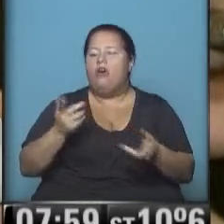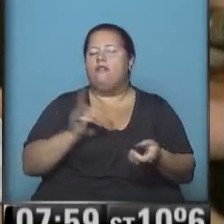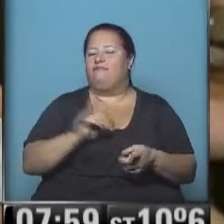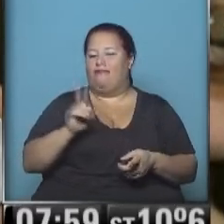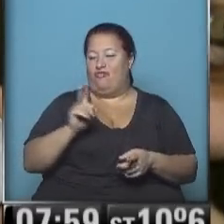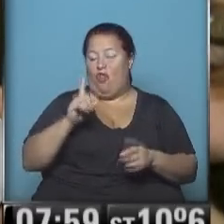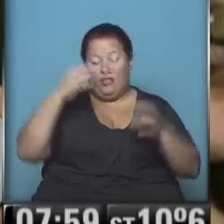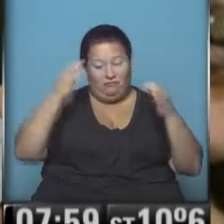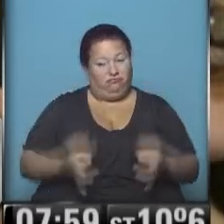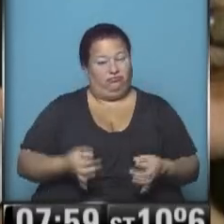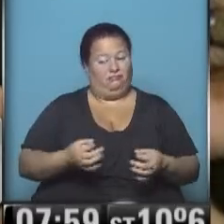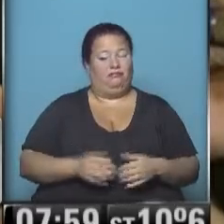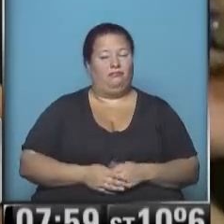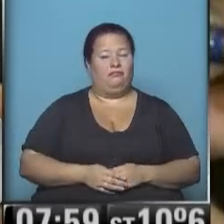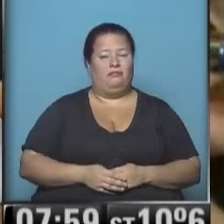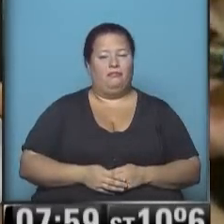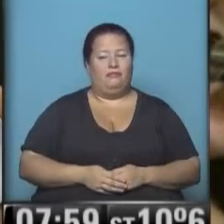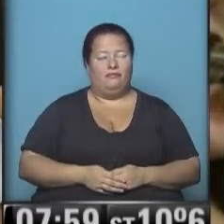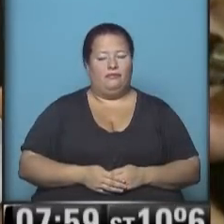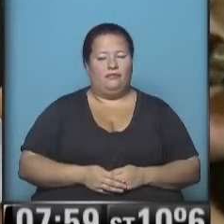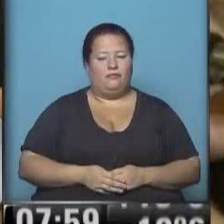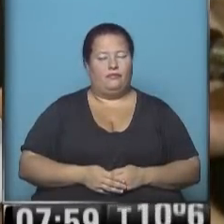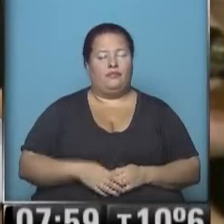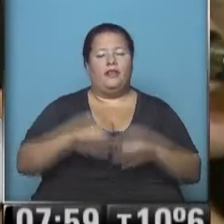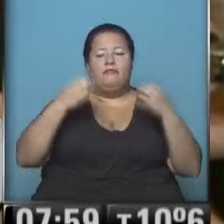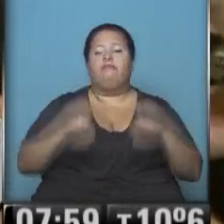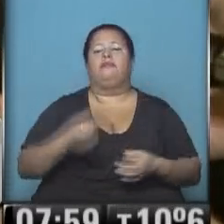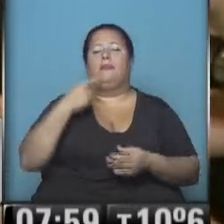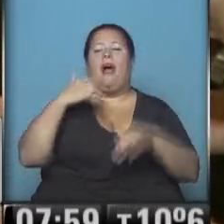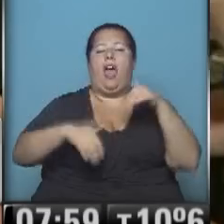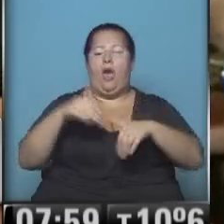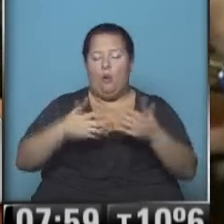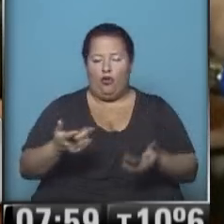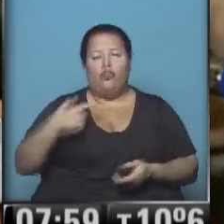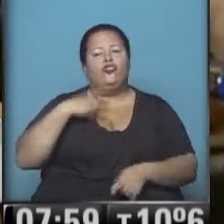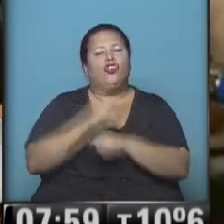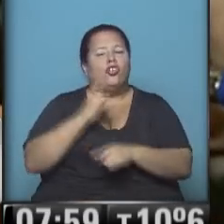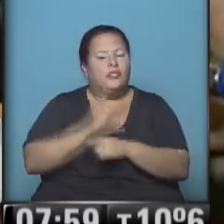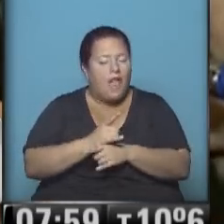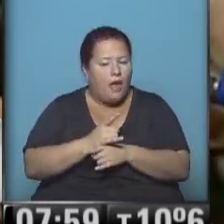las que realmente reflejen la determinación del electorado. Yo siempre soy